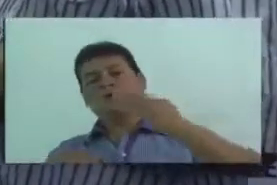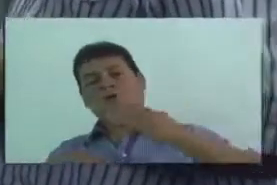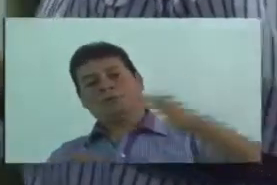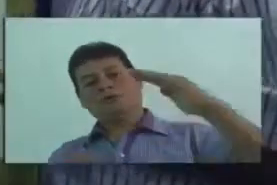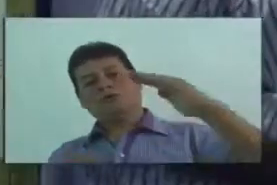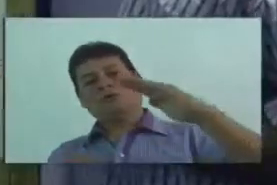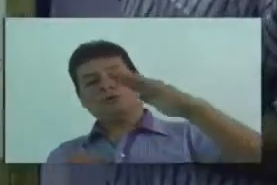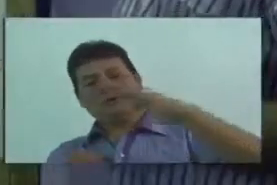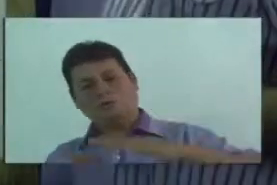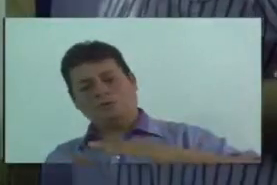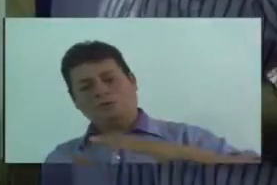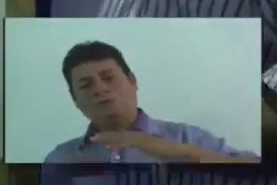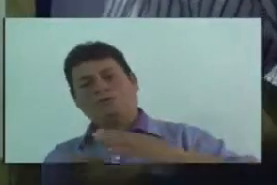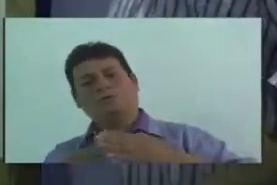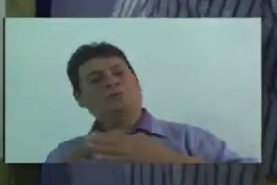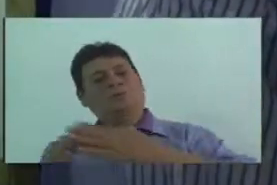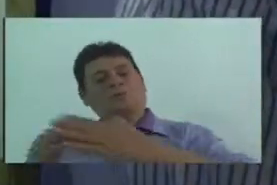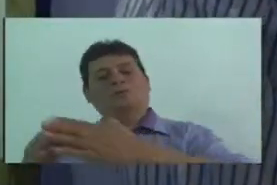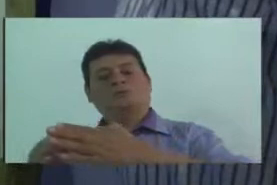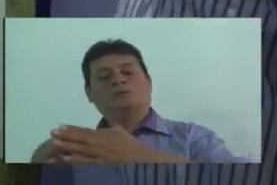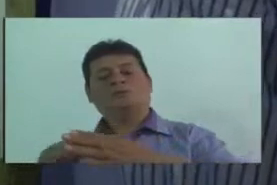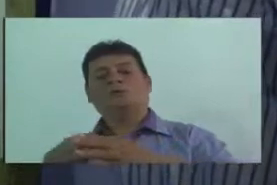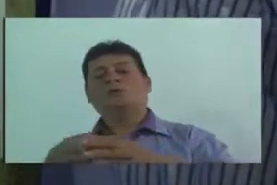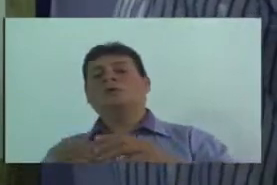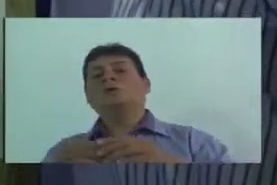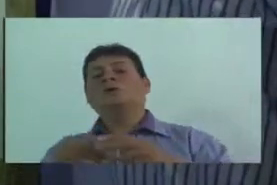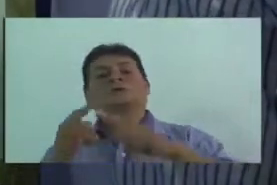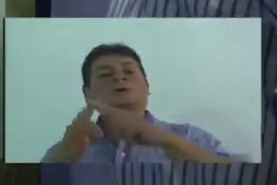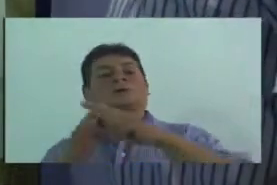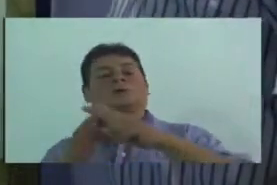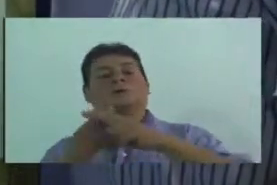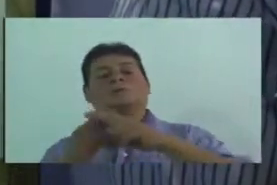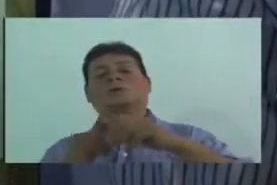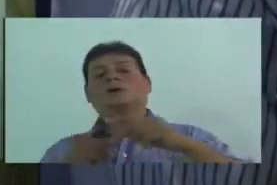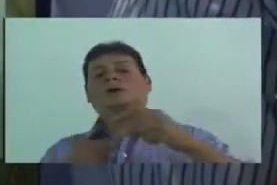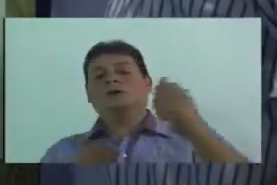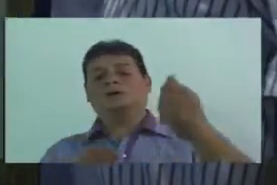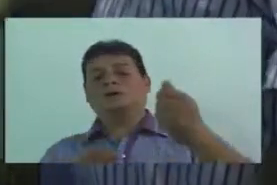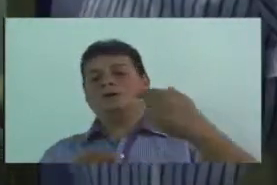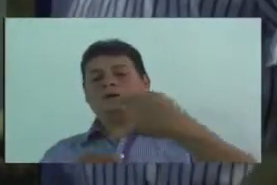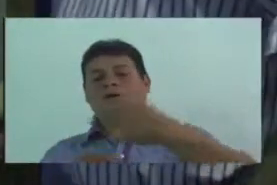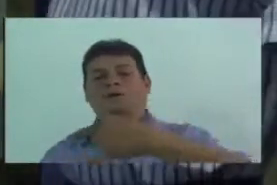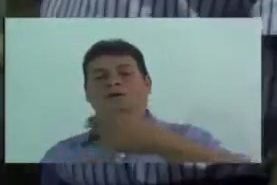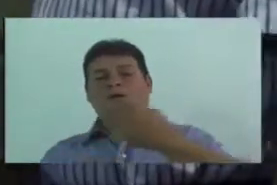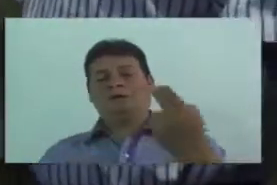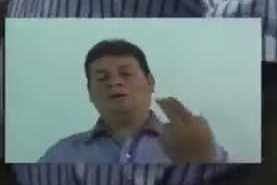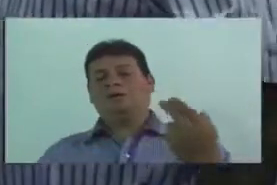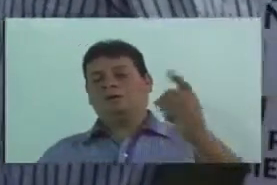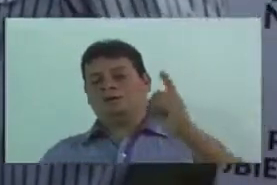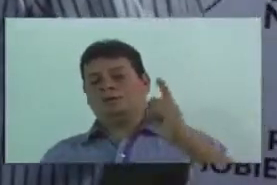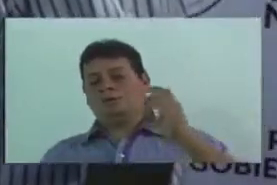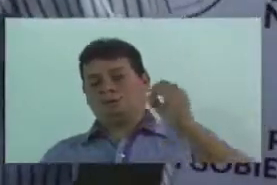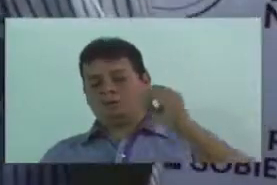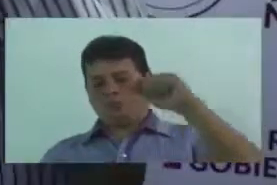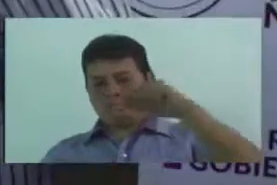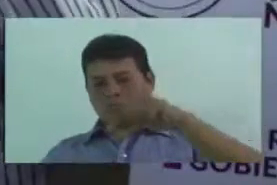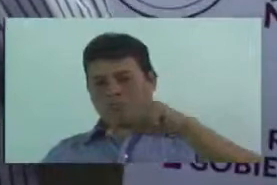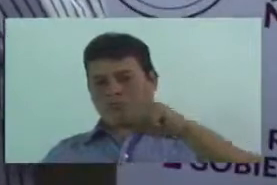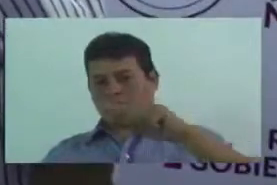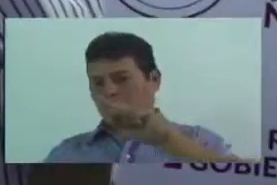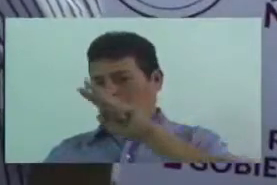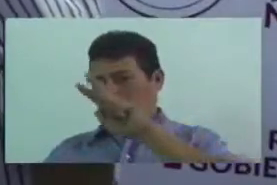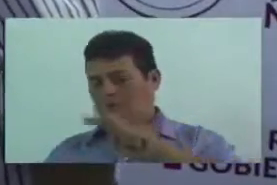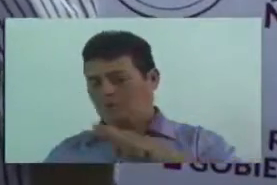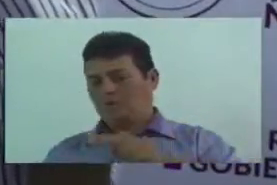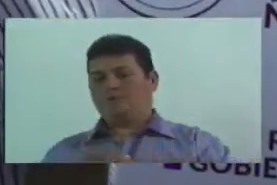ángulo recto, lo llamamos ángulo agudo. Ángulo agudo menos de 90 grados. Muy bien, cuando la abertura